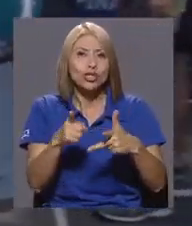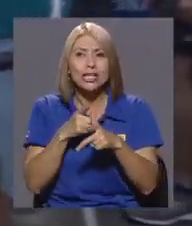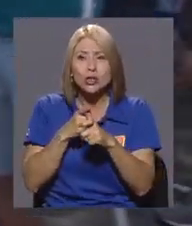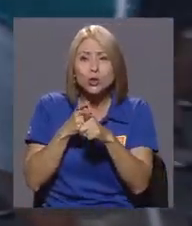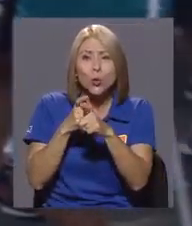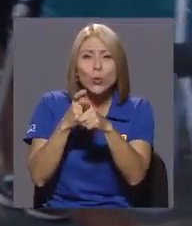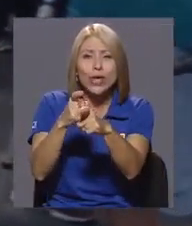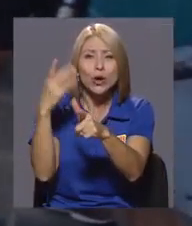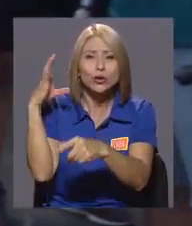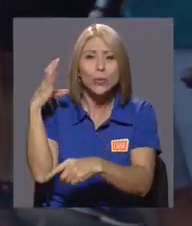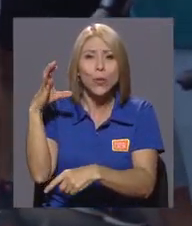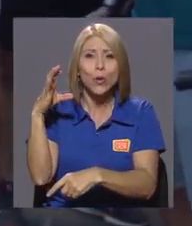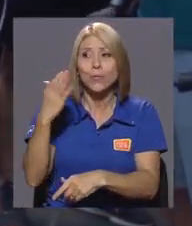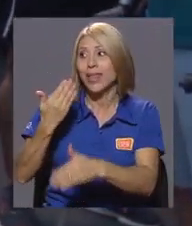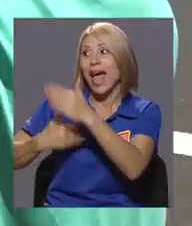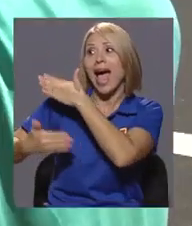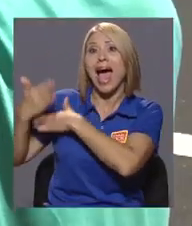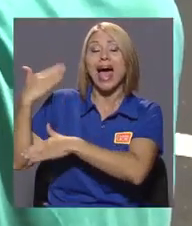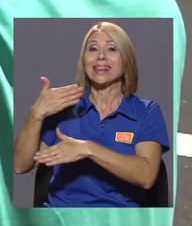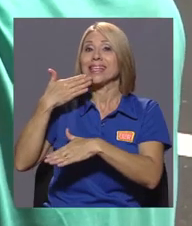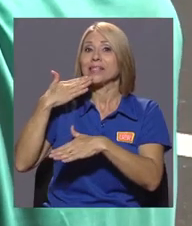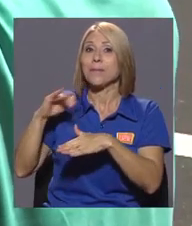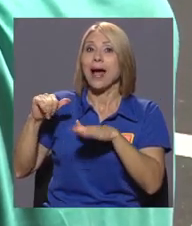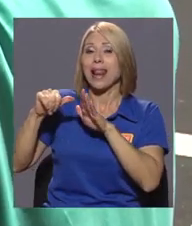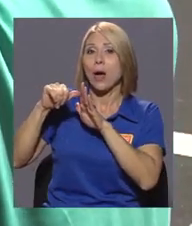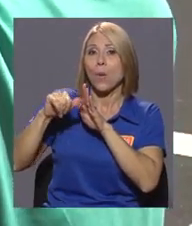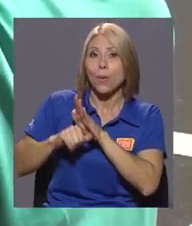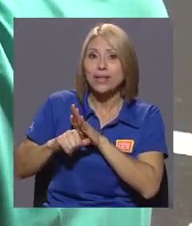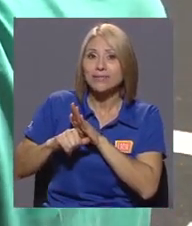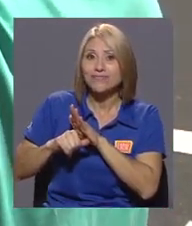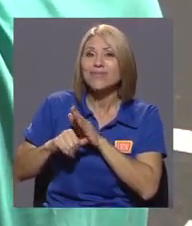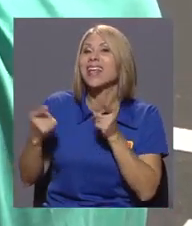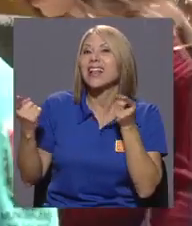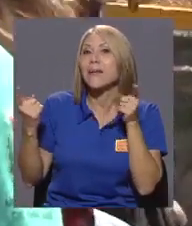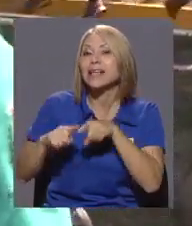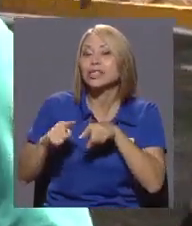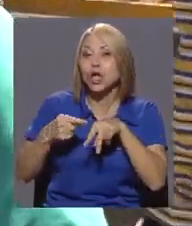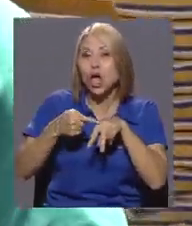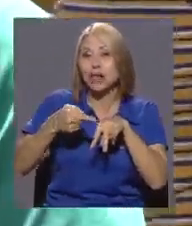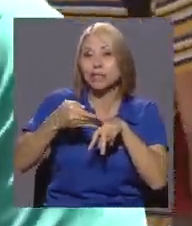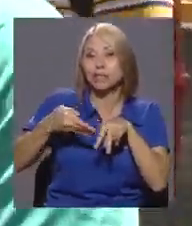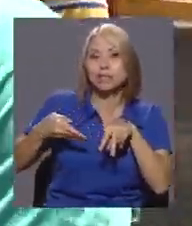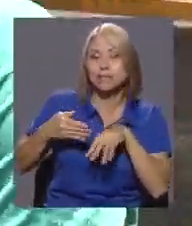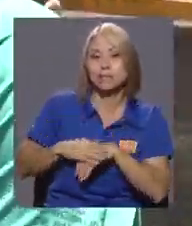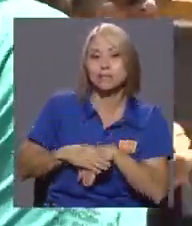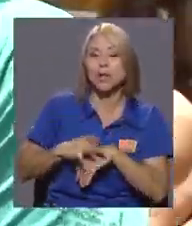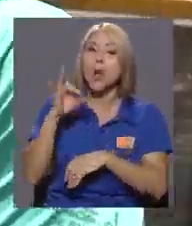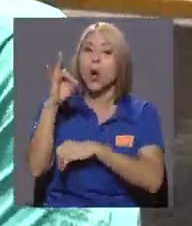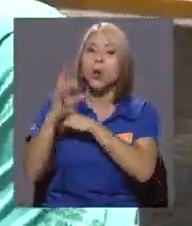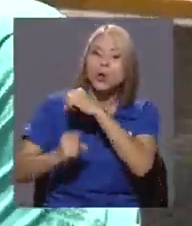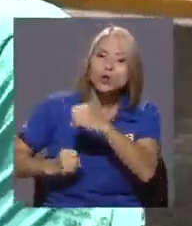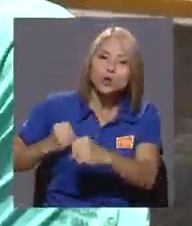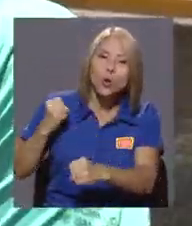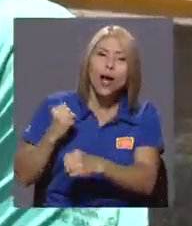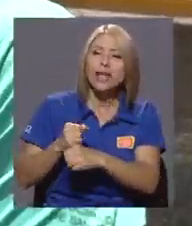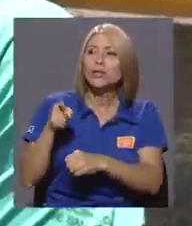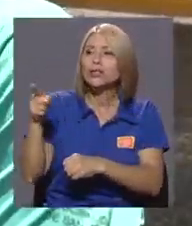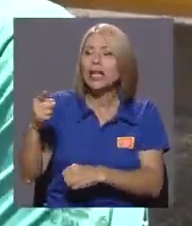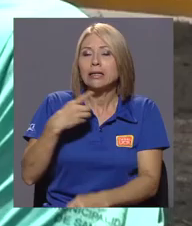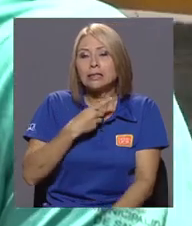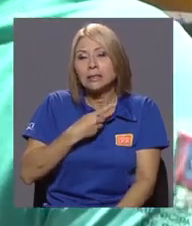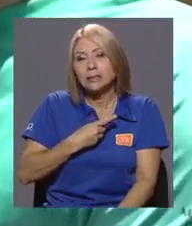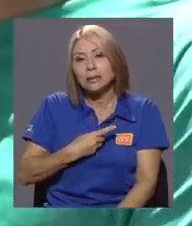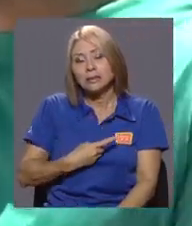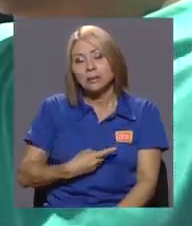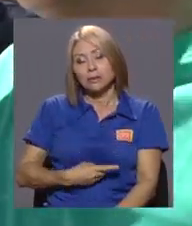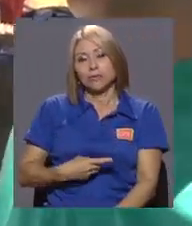de una mala praxis, este atleta perdió una de sus extremidades inferiores. Vivió 8 años consumido en una depresión